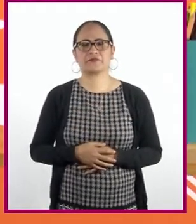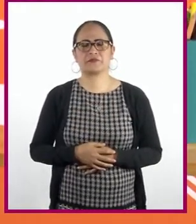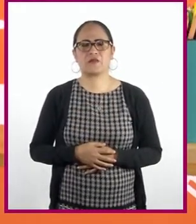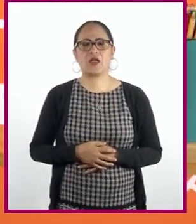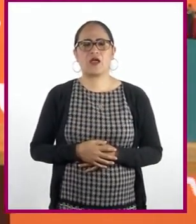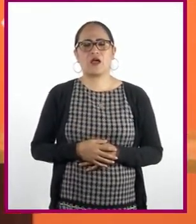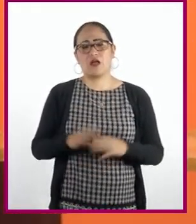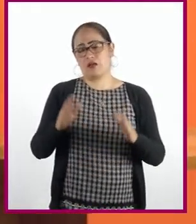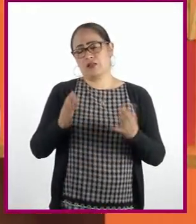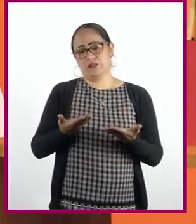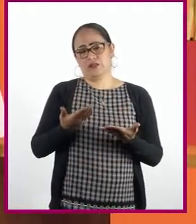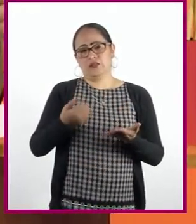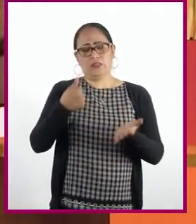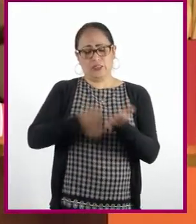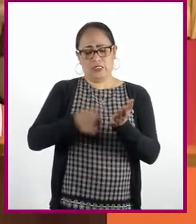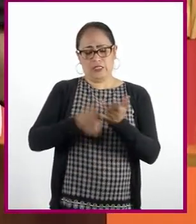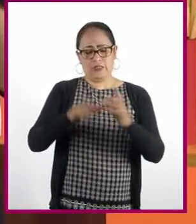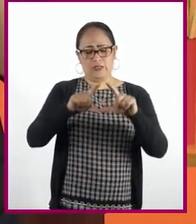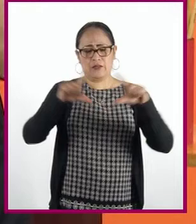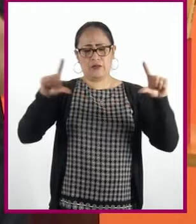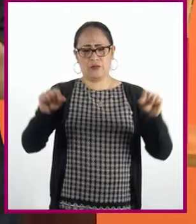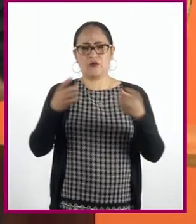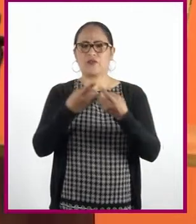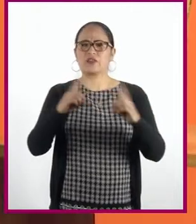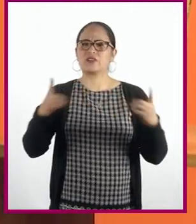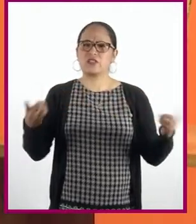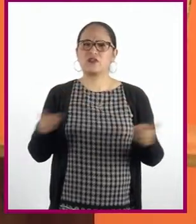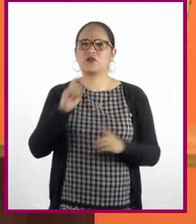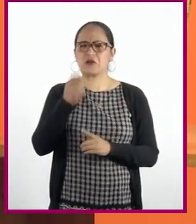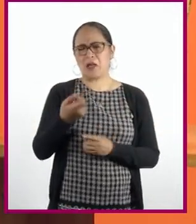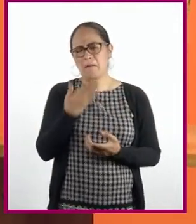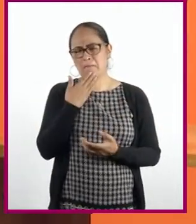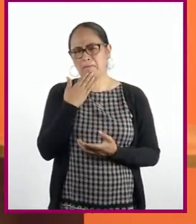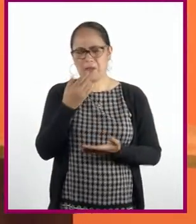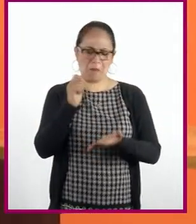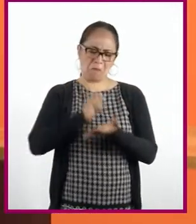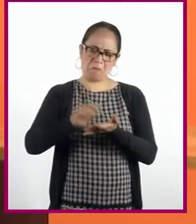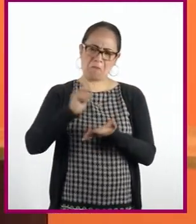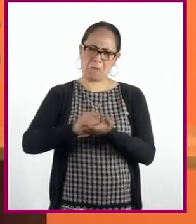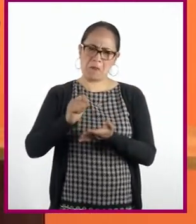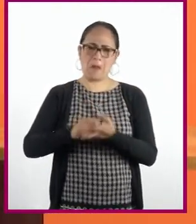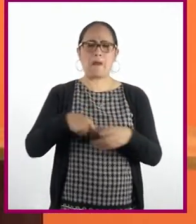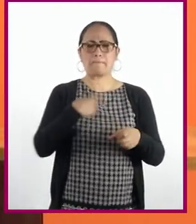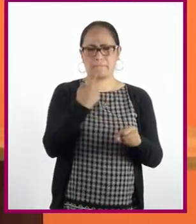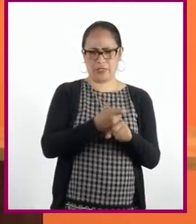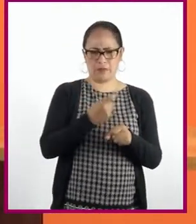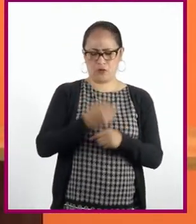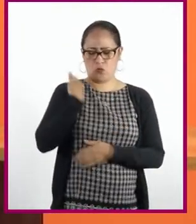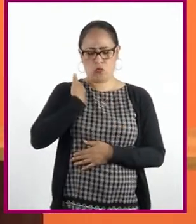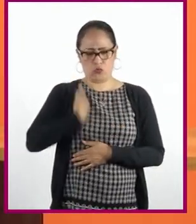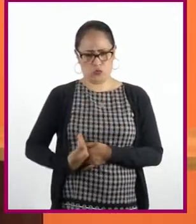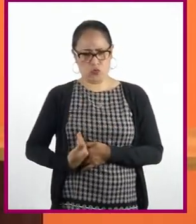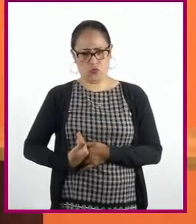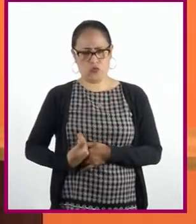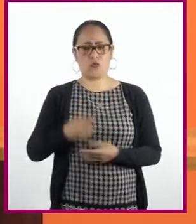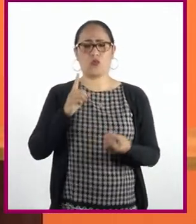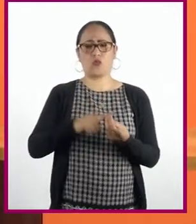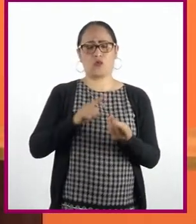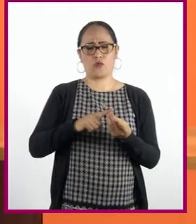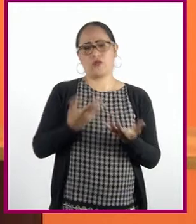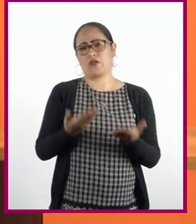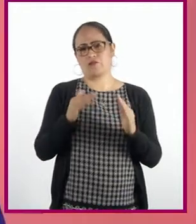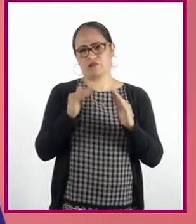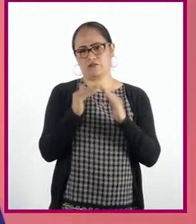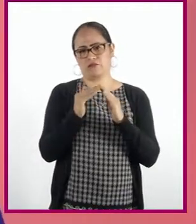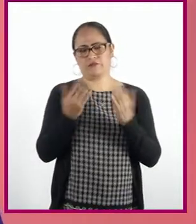un lenguaje fluido y formal. En el primer párrafo se presenta el remitente dándole nombre y lugar de